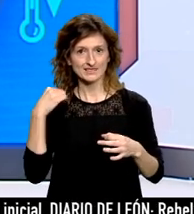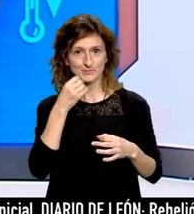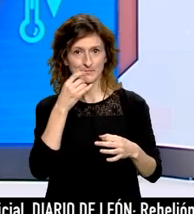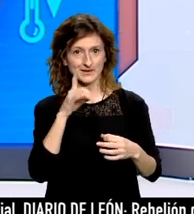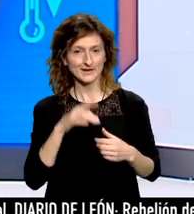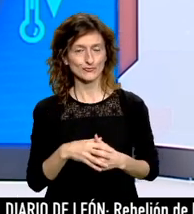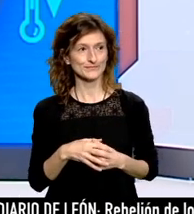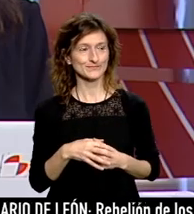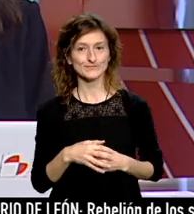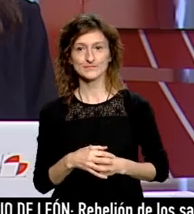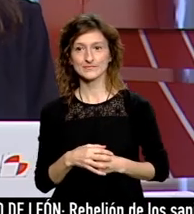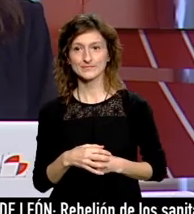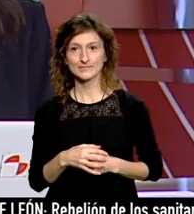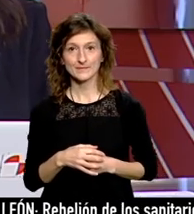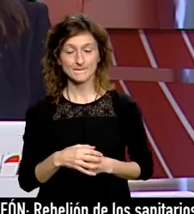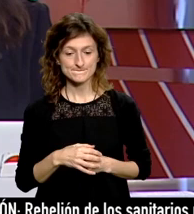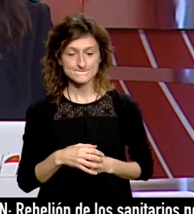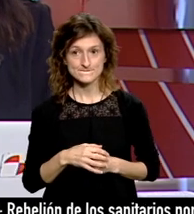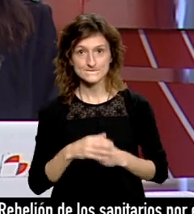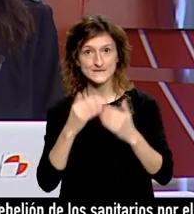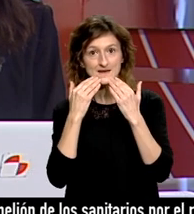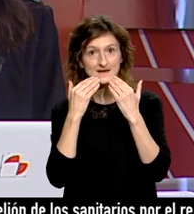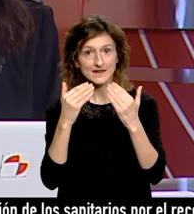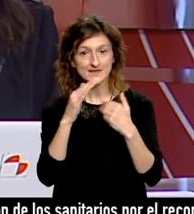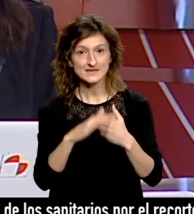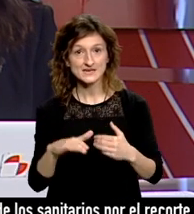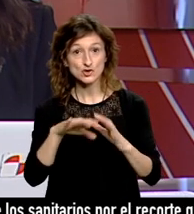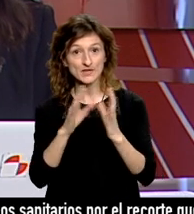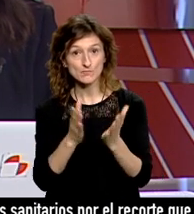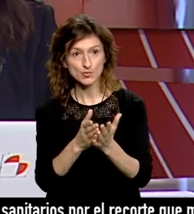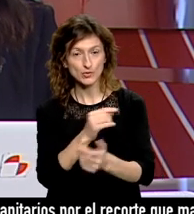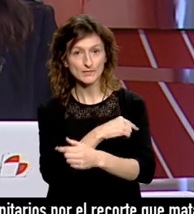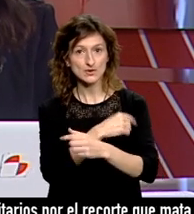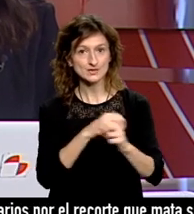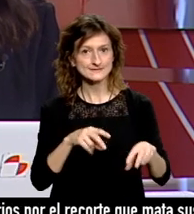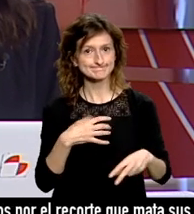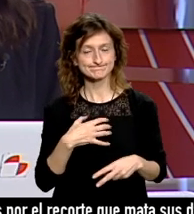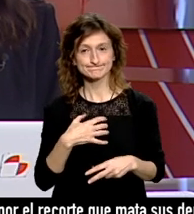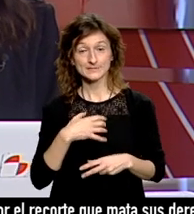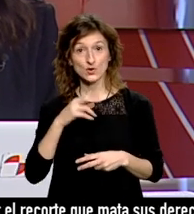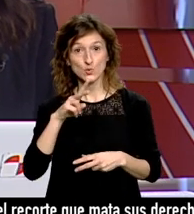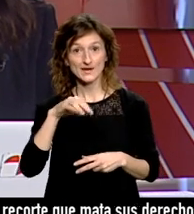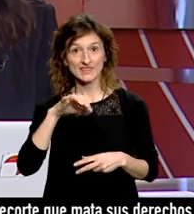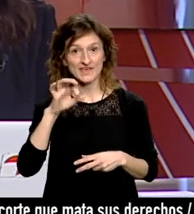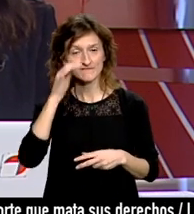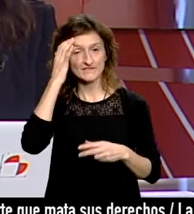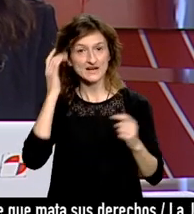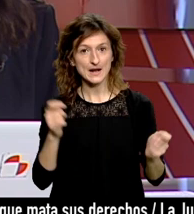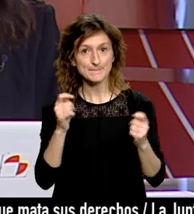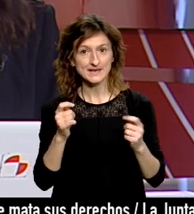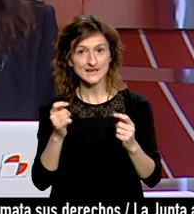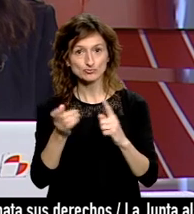primaverales. Gracias, Francisco. Que ningún niño del mundo se quede sin vacunar. UNICEF, con la campaña